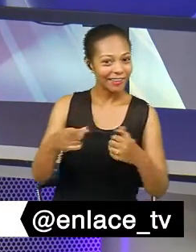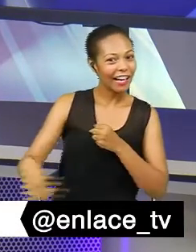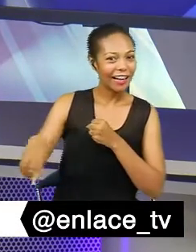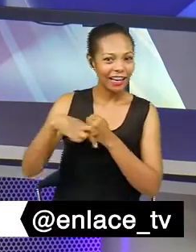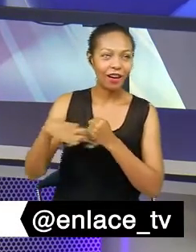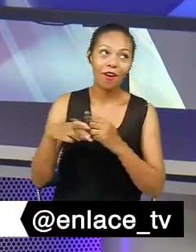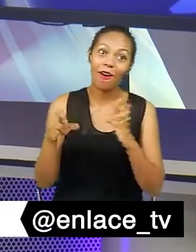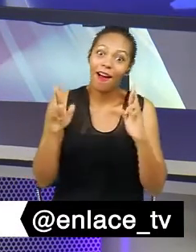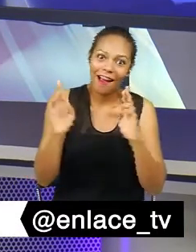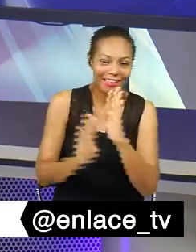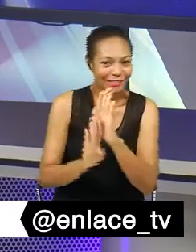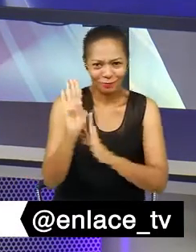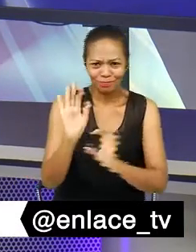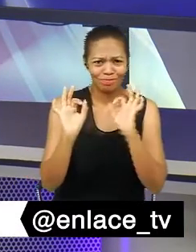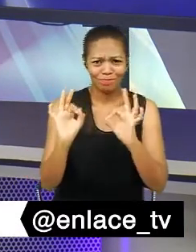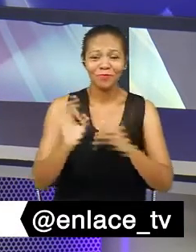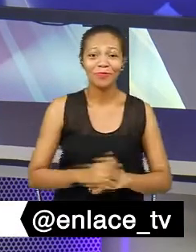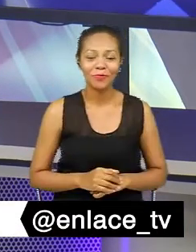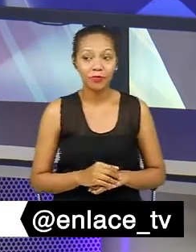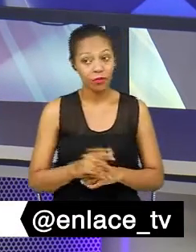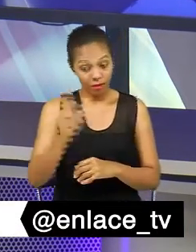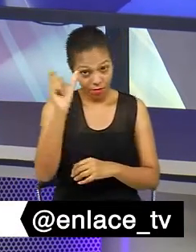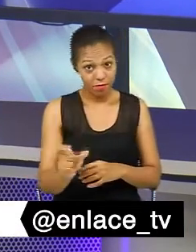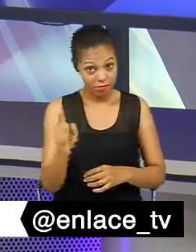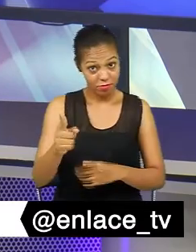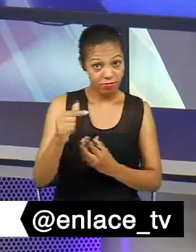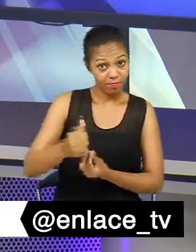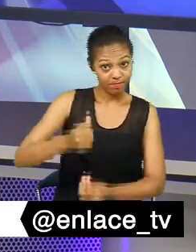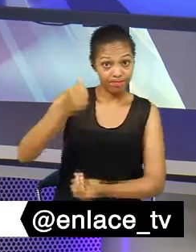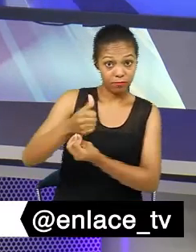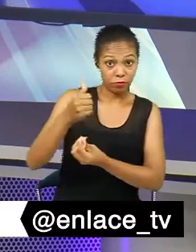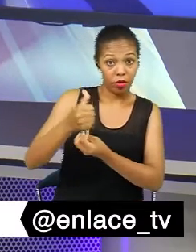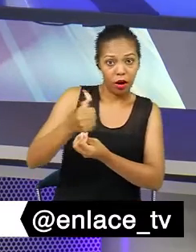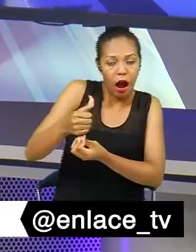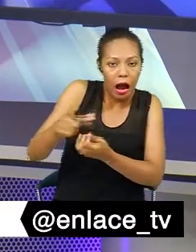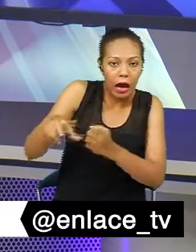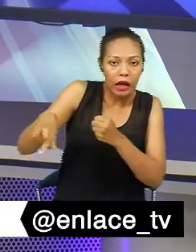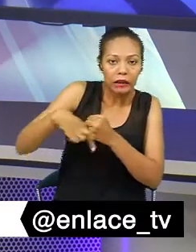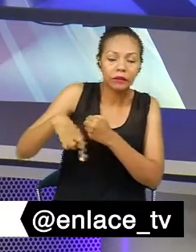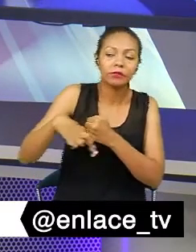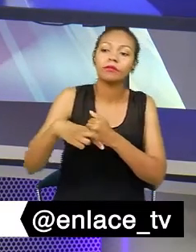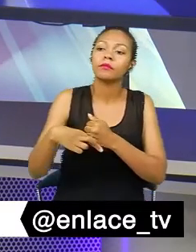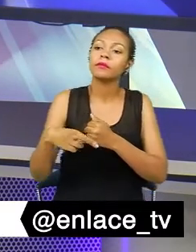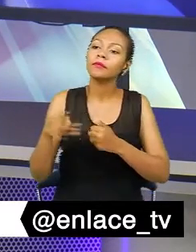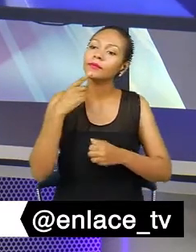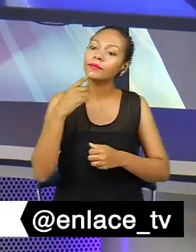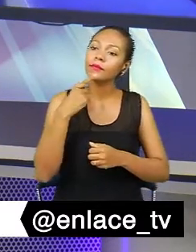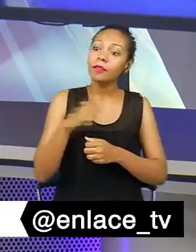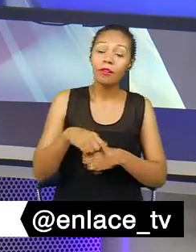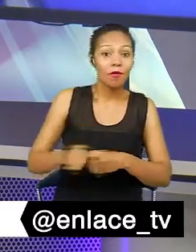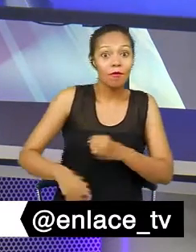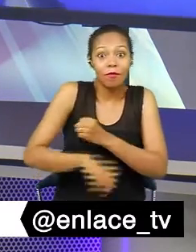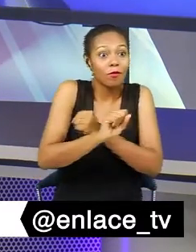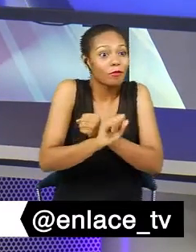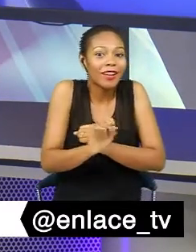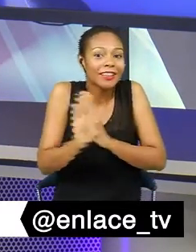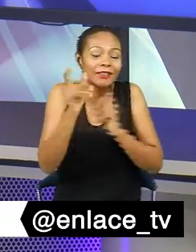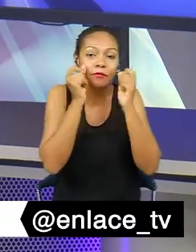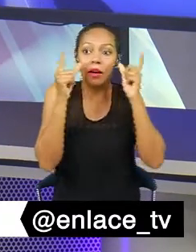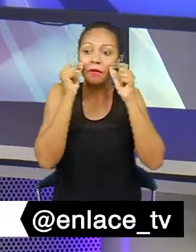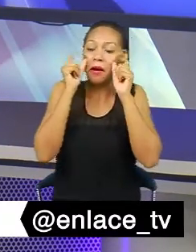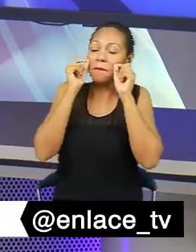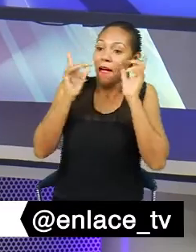sigan los triunfos. Y el asistente técnico precisamente de nuestro equipo aurinegro dijo que el fútbol sin duda alguna es de sorpresas. Menciona que el planteamiento de